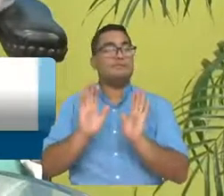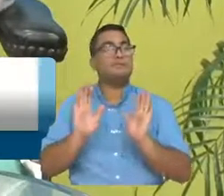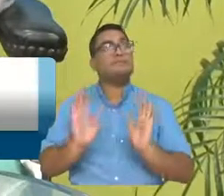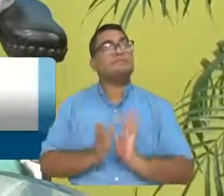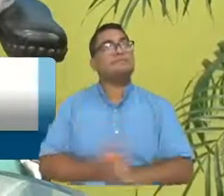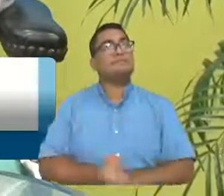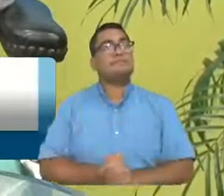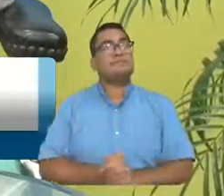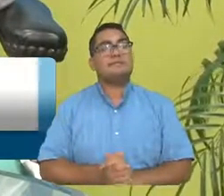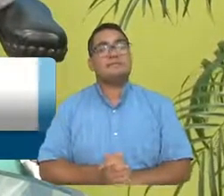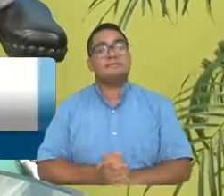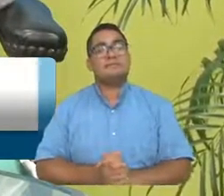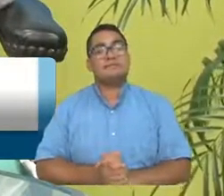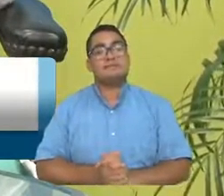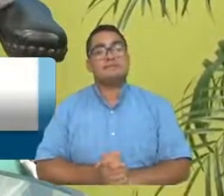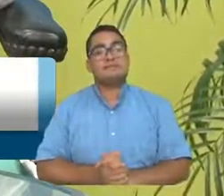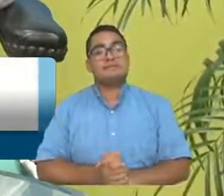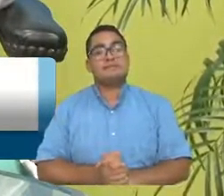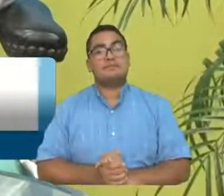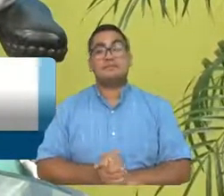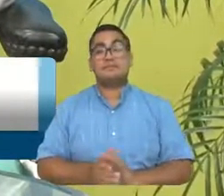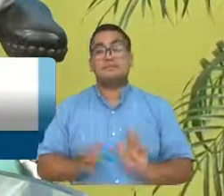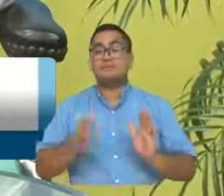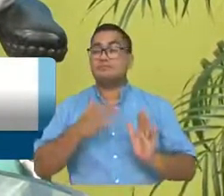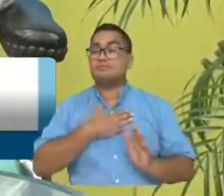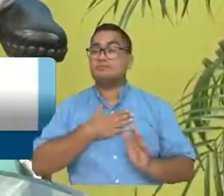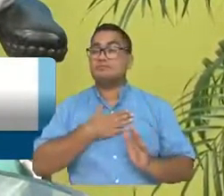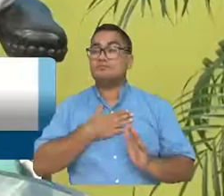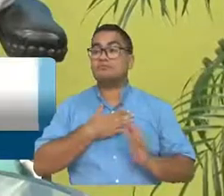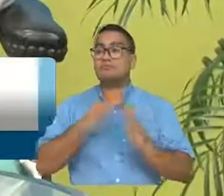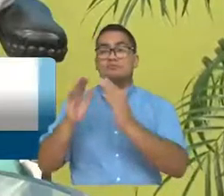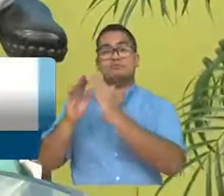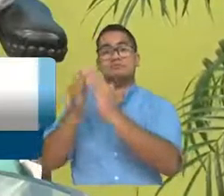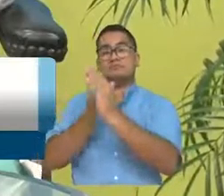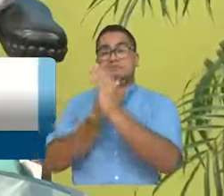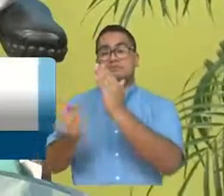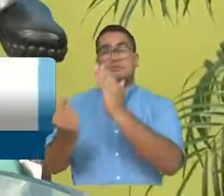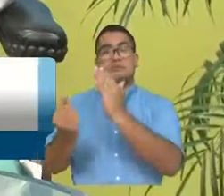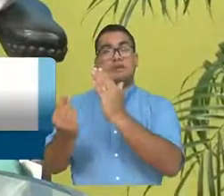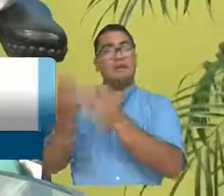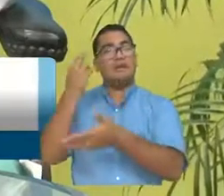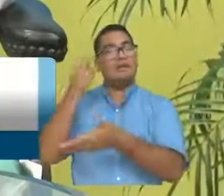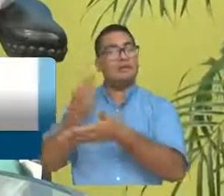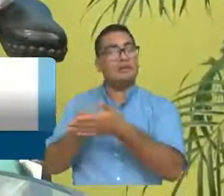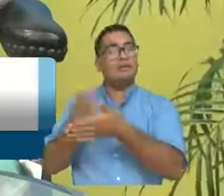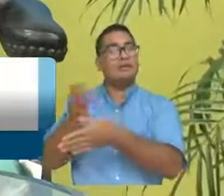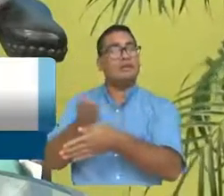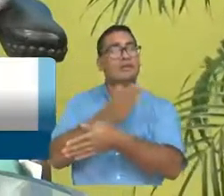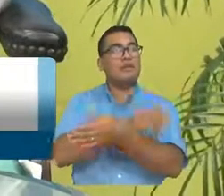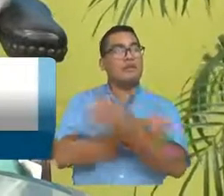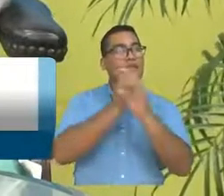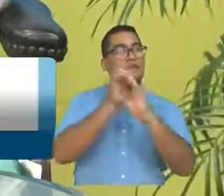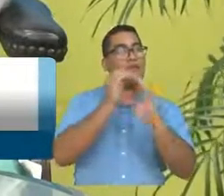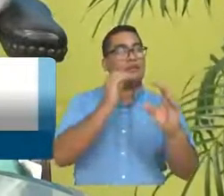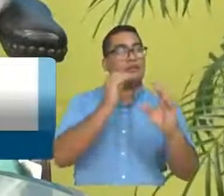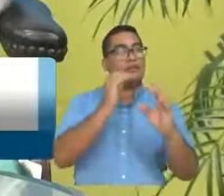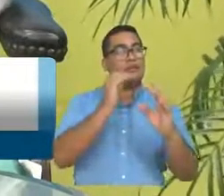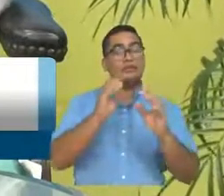posteriormente entre los dedos, arriba de los dedos, el dedito gordo y la parte